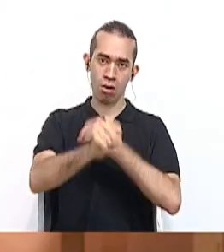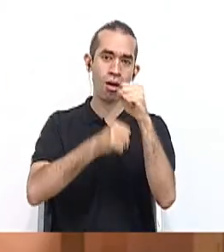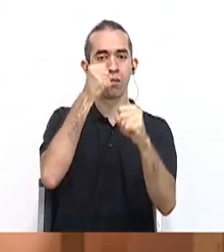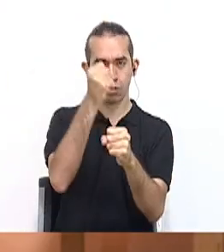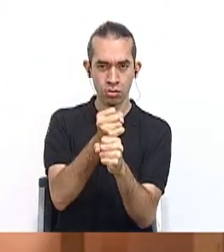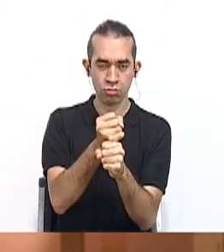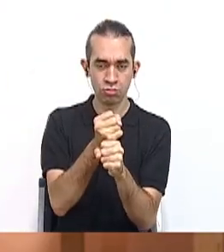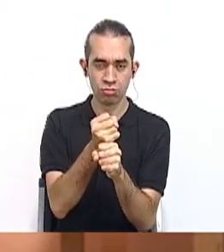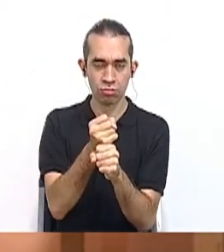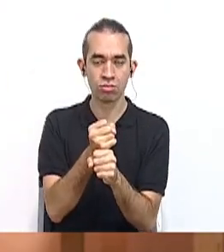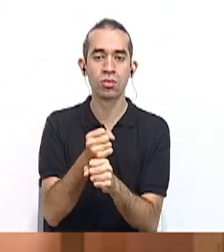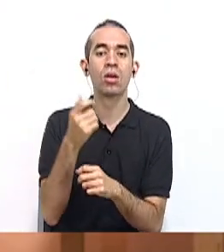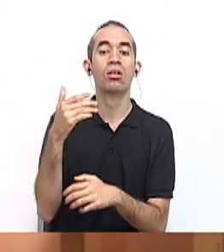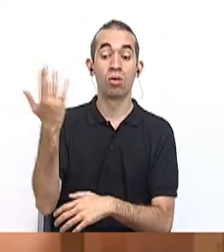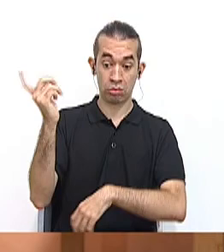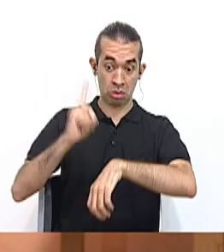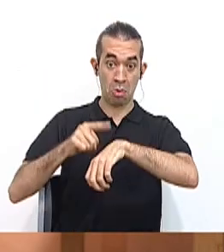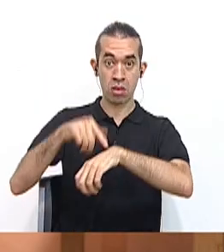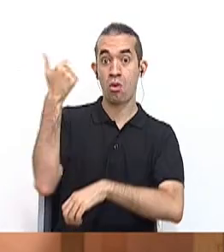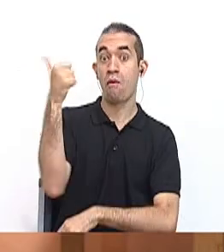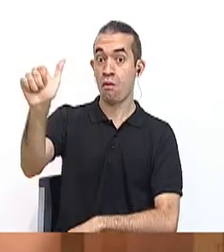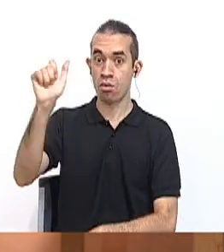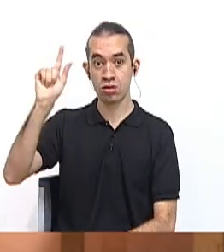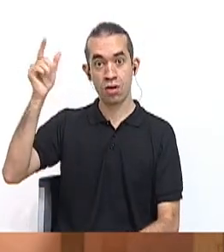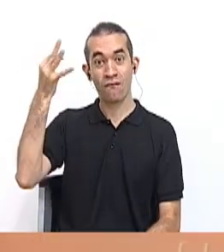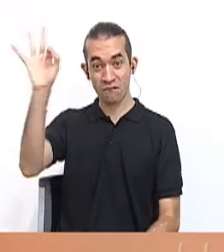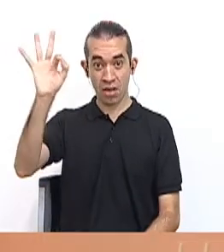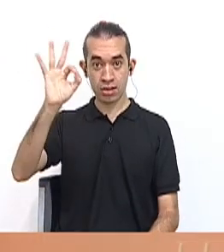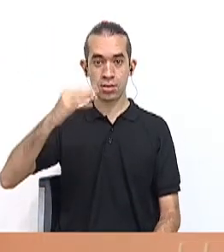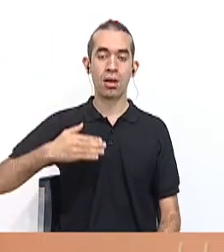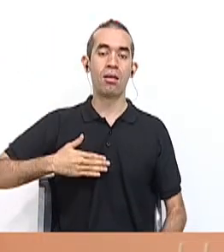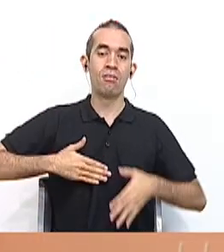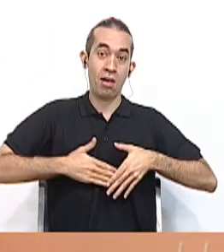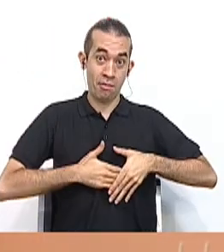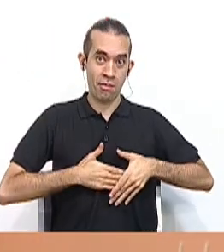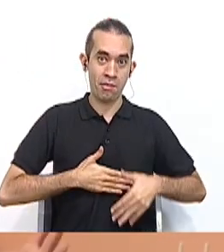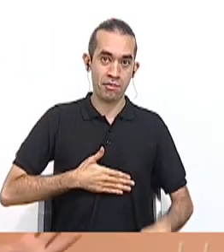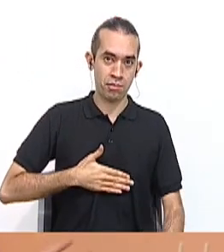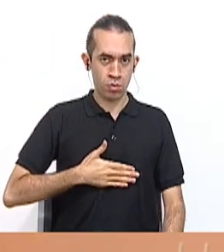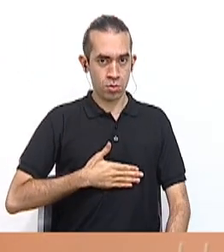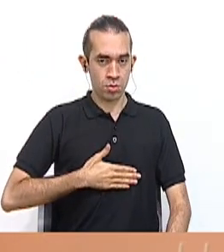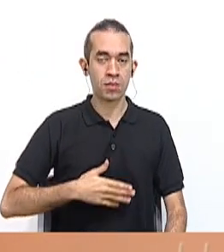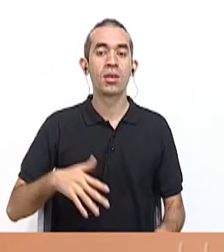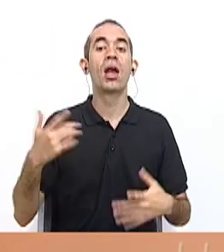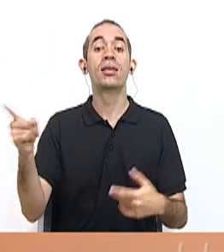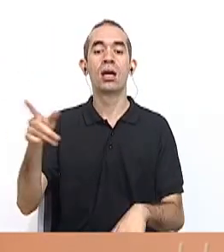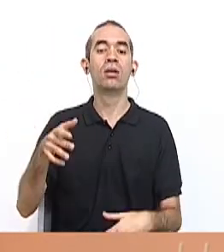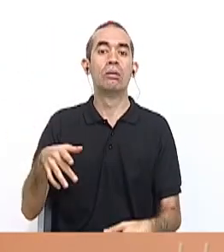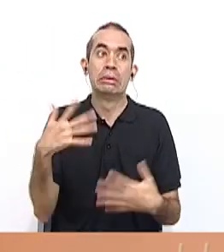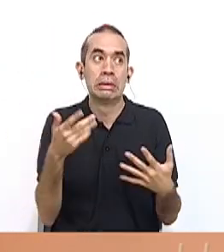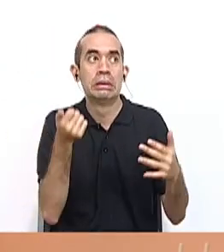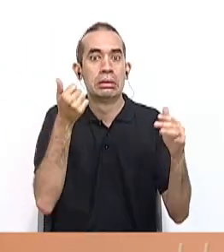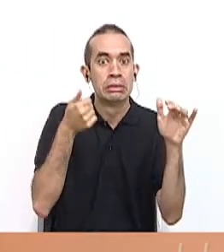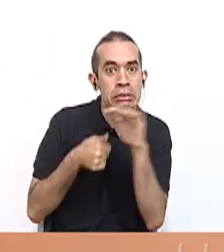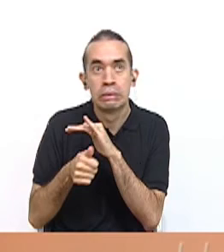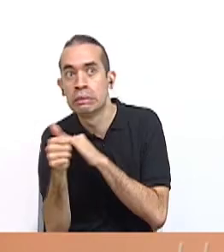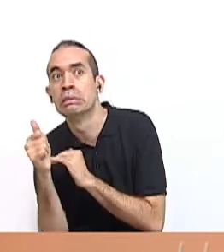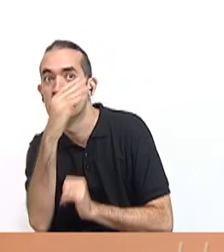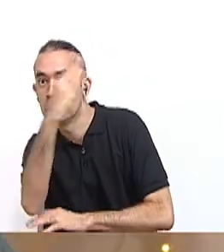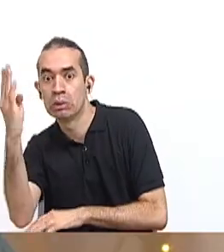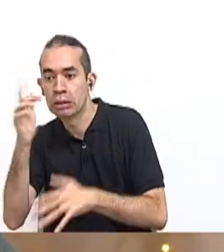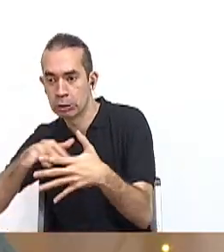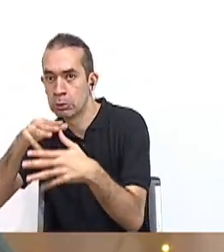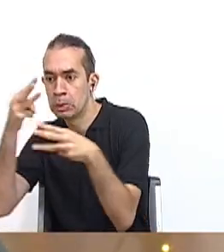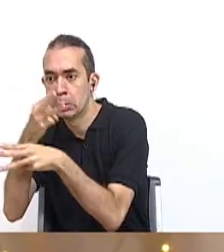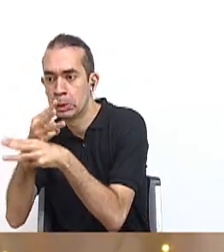eso pasó durante la Revolución Francesa y el gobierno de Napoleón. Ella literalmente tenía que esconderse en las bibliotecas para poder estudiar mate